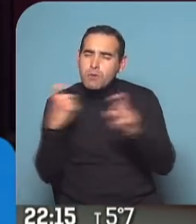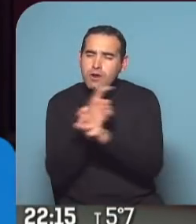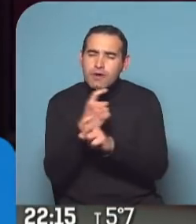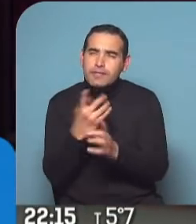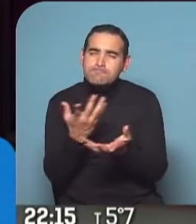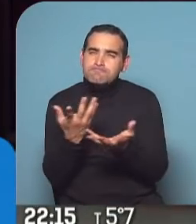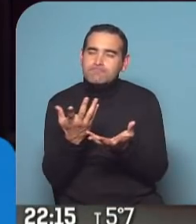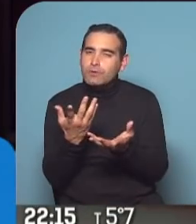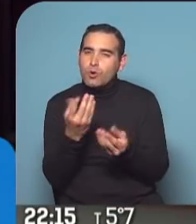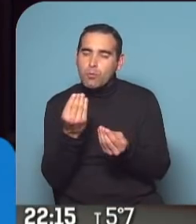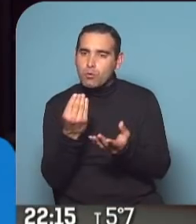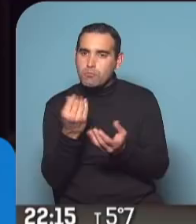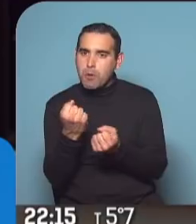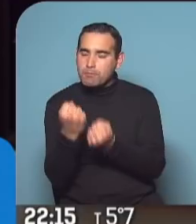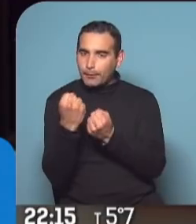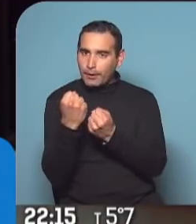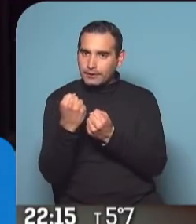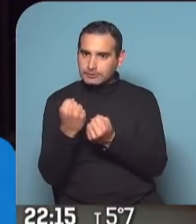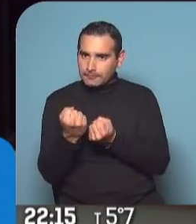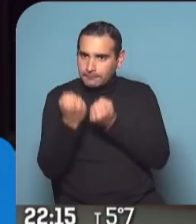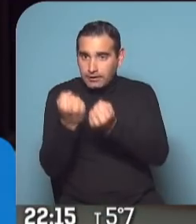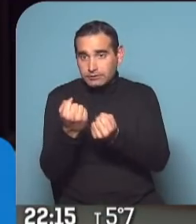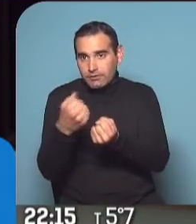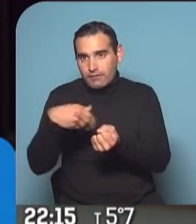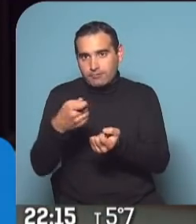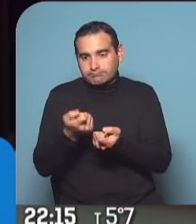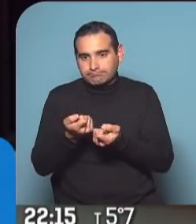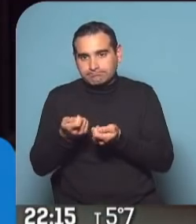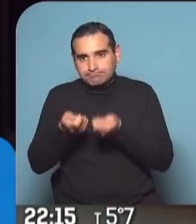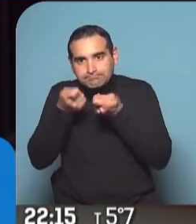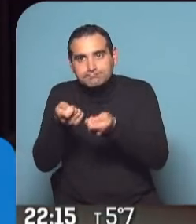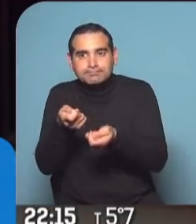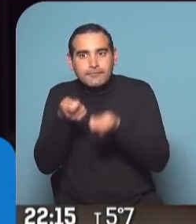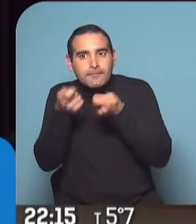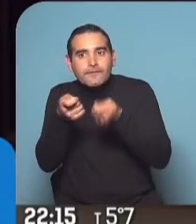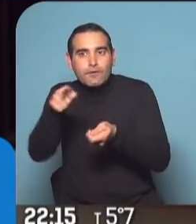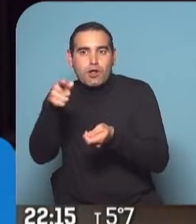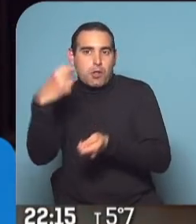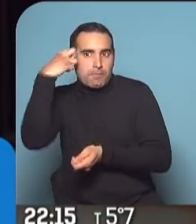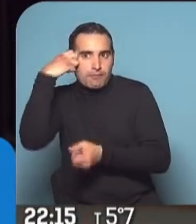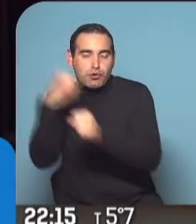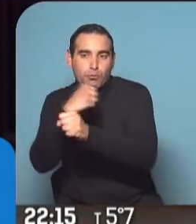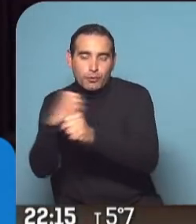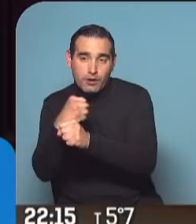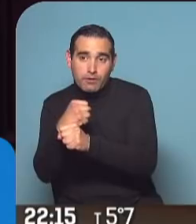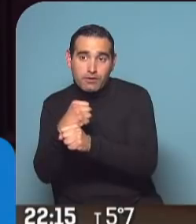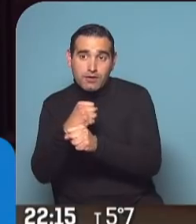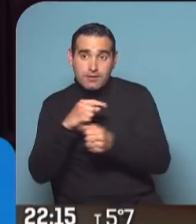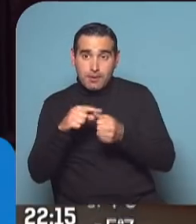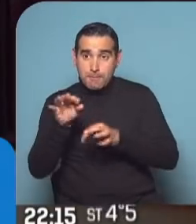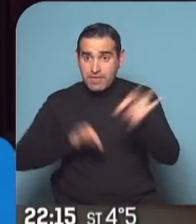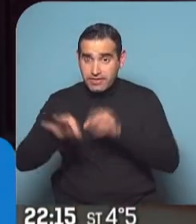construcción de poder para poder hacer aprobar eso en el Parlamento francés, ¿no? Porque tengamos presente que todas estas medidas tienen que contar